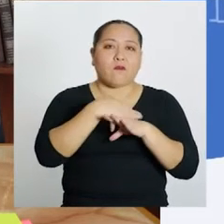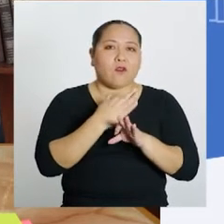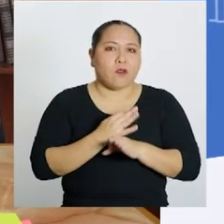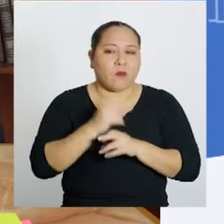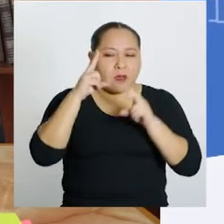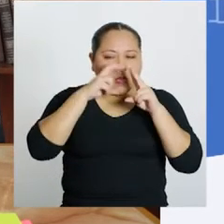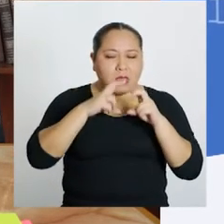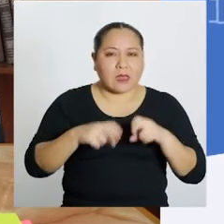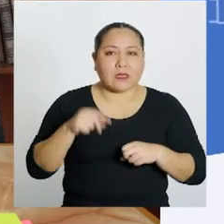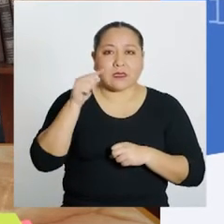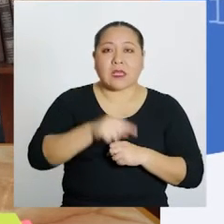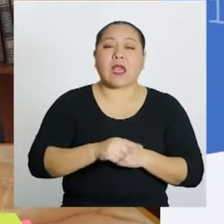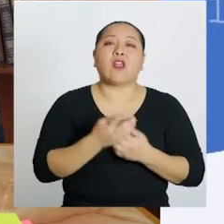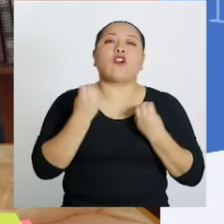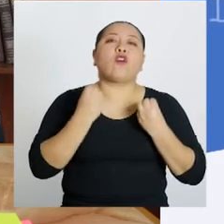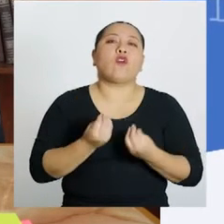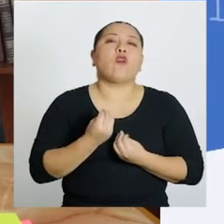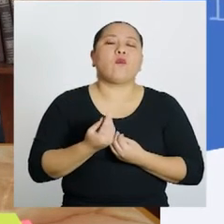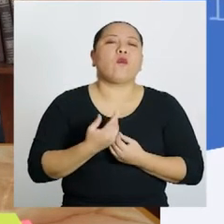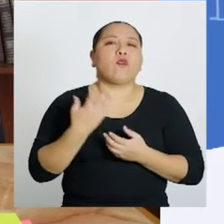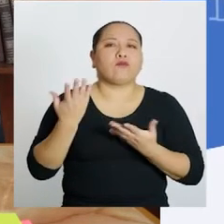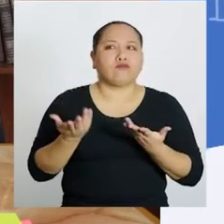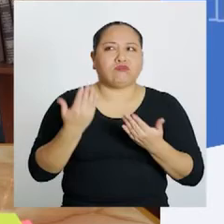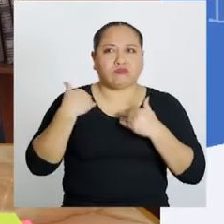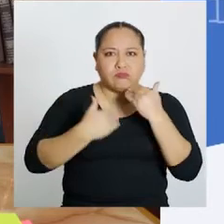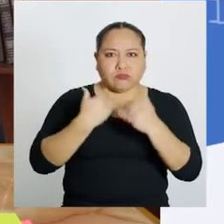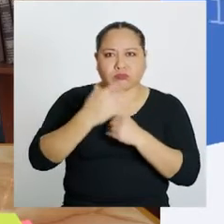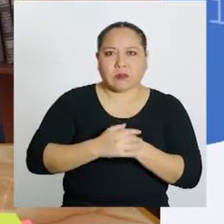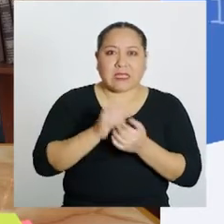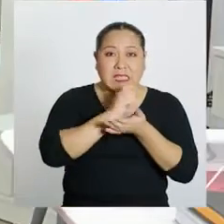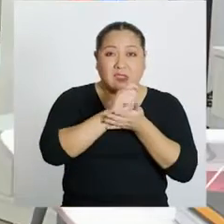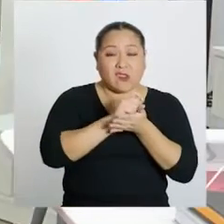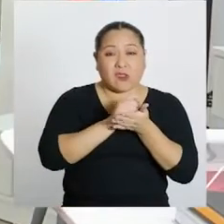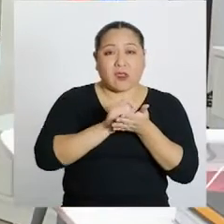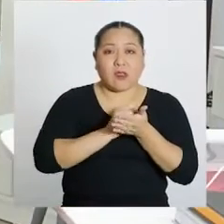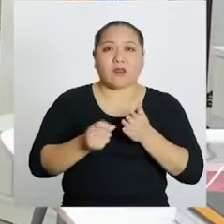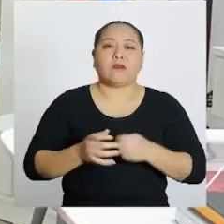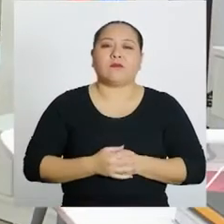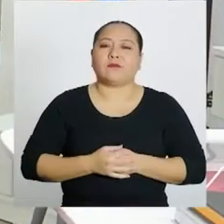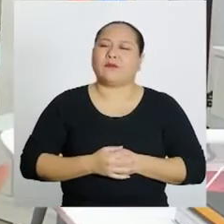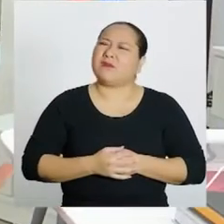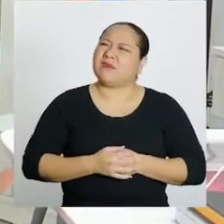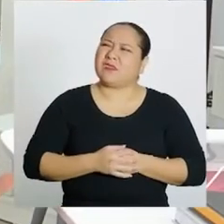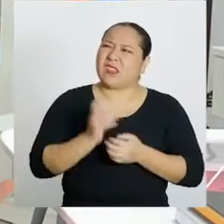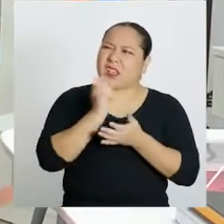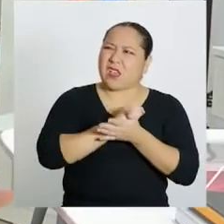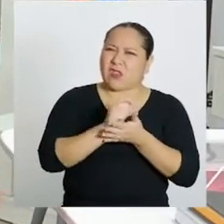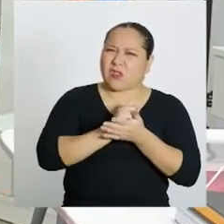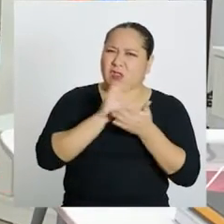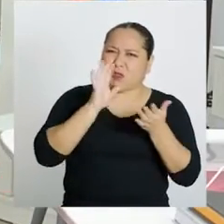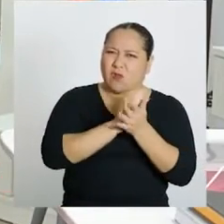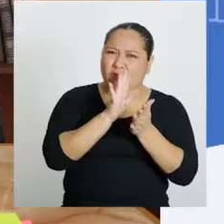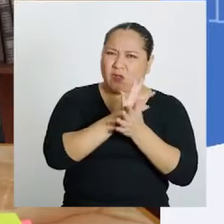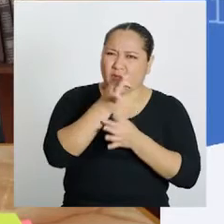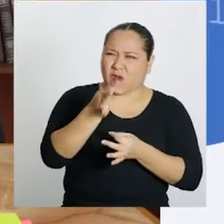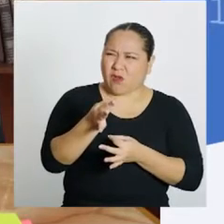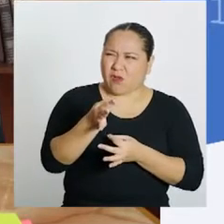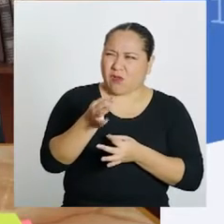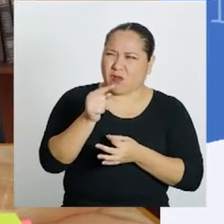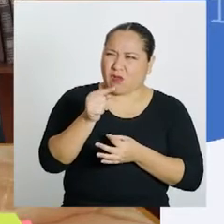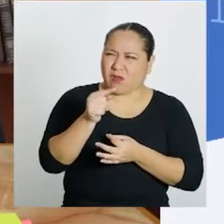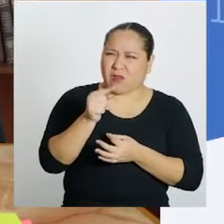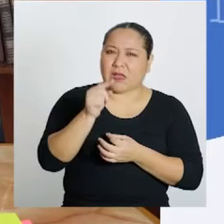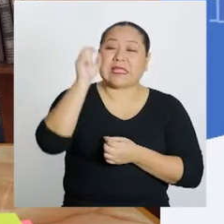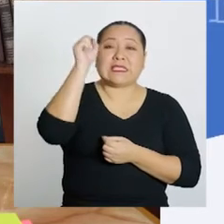para analizar nuestro comportamiento rutinario es anotarlo. ¿Anotarlo en una hoja?